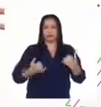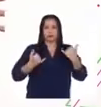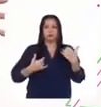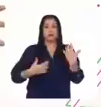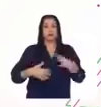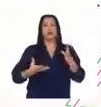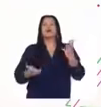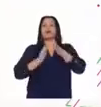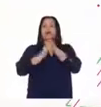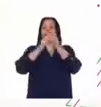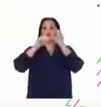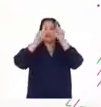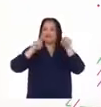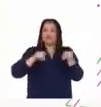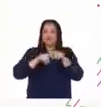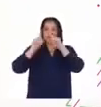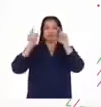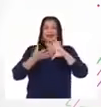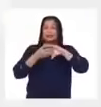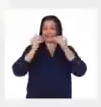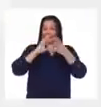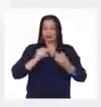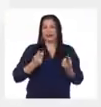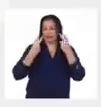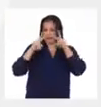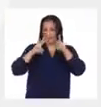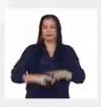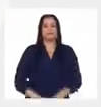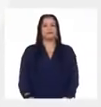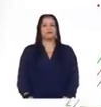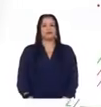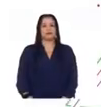una historieta. Vamos a verla.